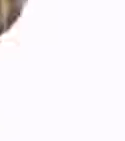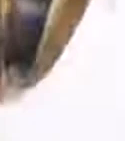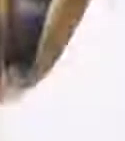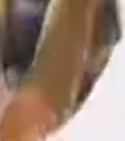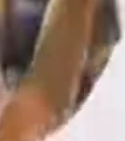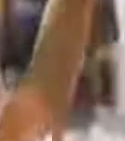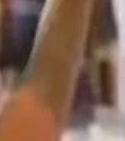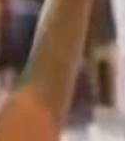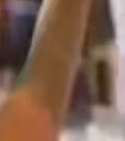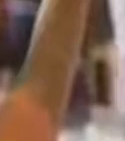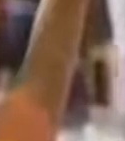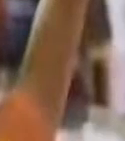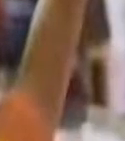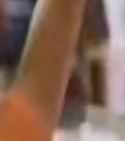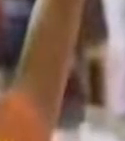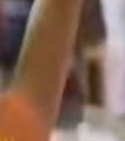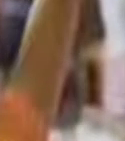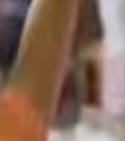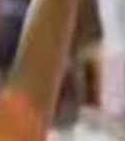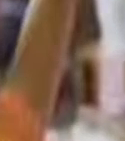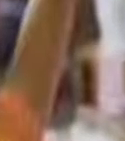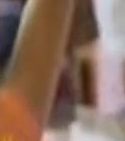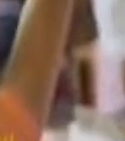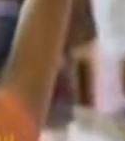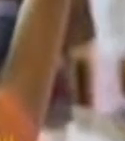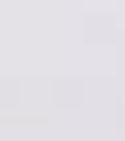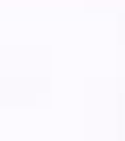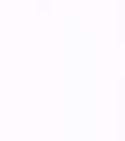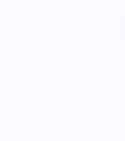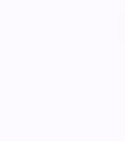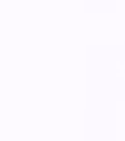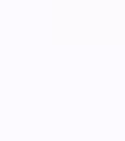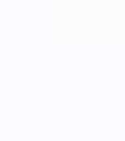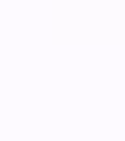A continuación, comunicación y lenguaje, cuarto primaria.